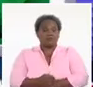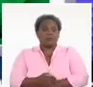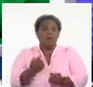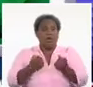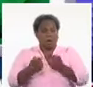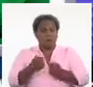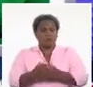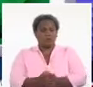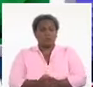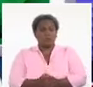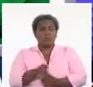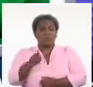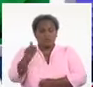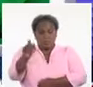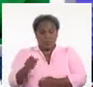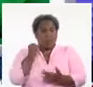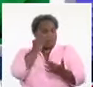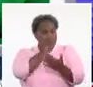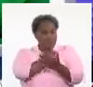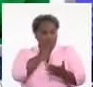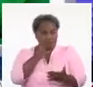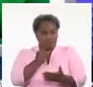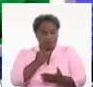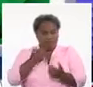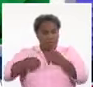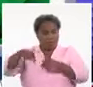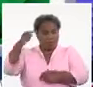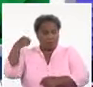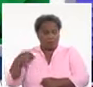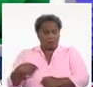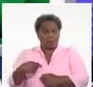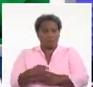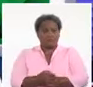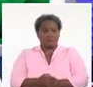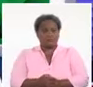de los casos diagnosticados en el día de ayer,